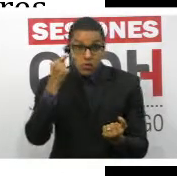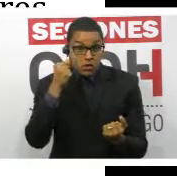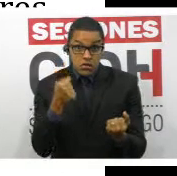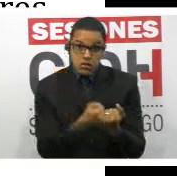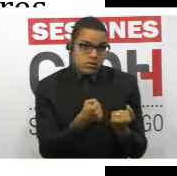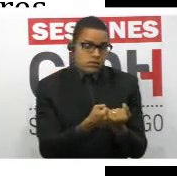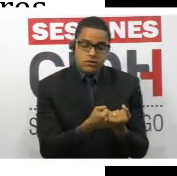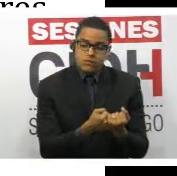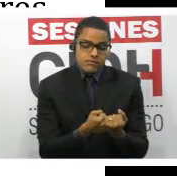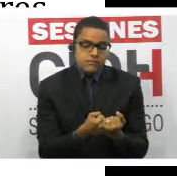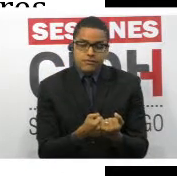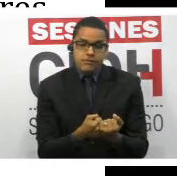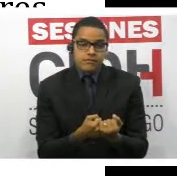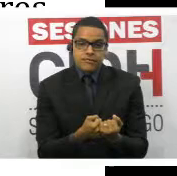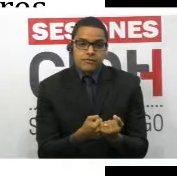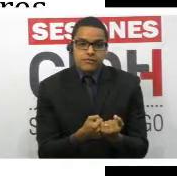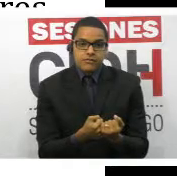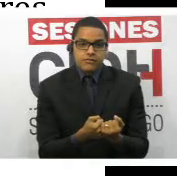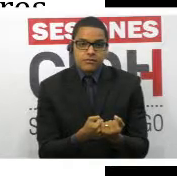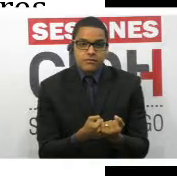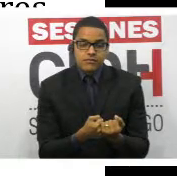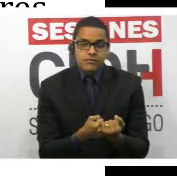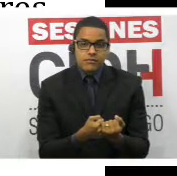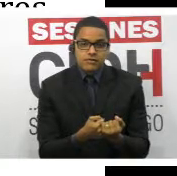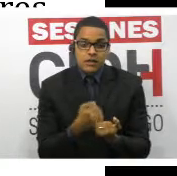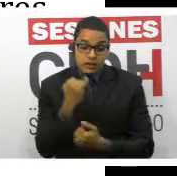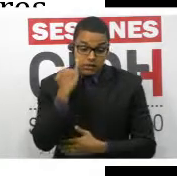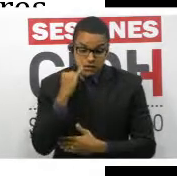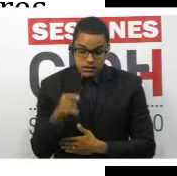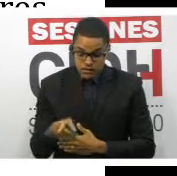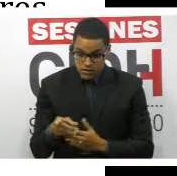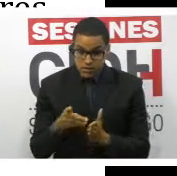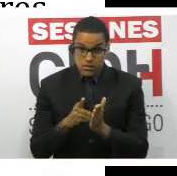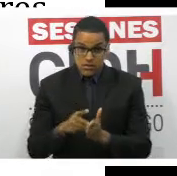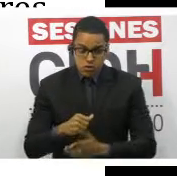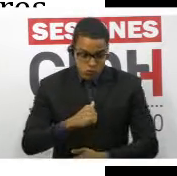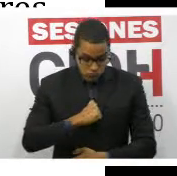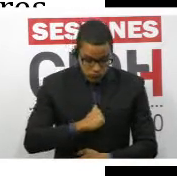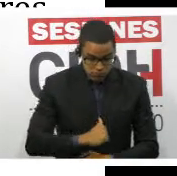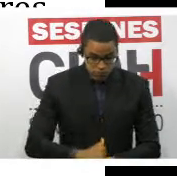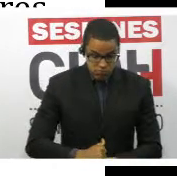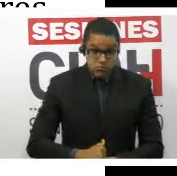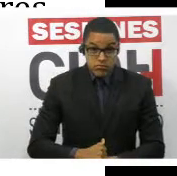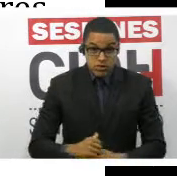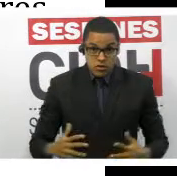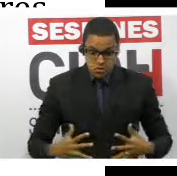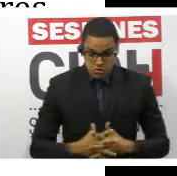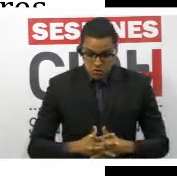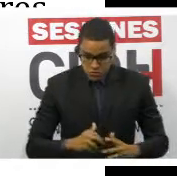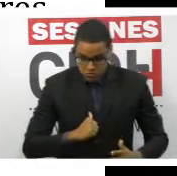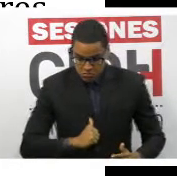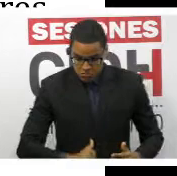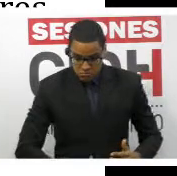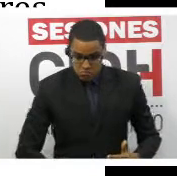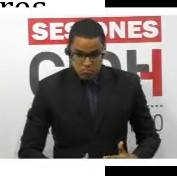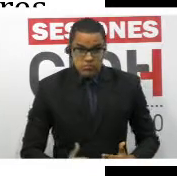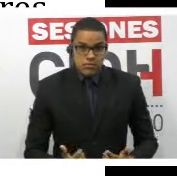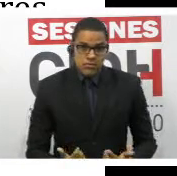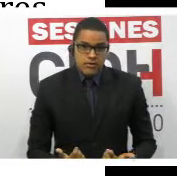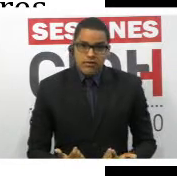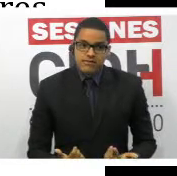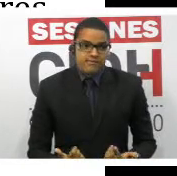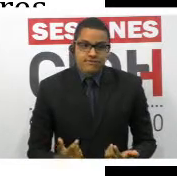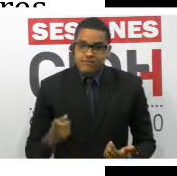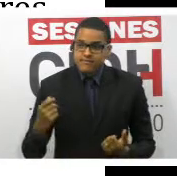sobre todo en anticoncepción quirúrgica y anticoncepción de interrupción voluntaria del embarazo esto que contaban antes un poco las